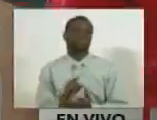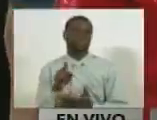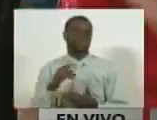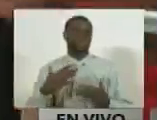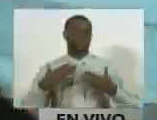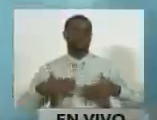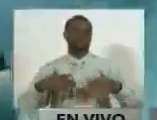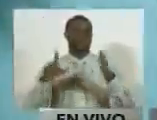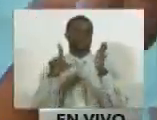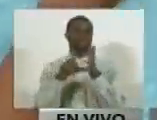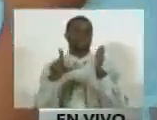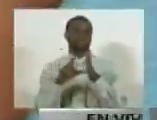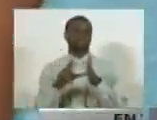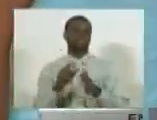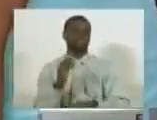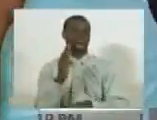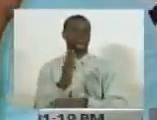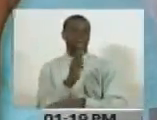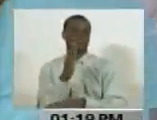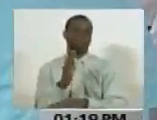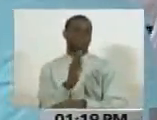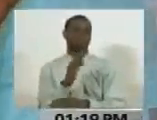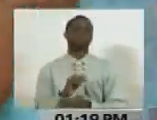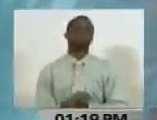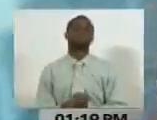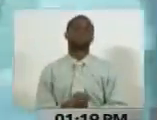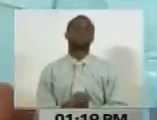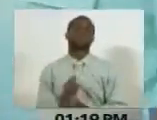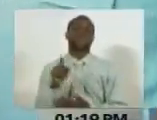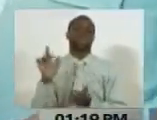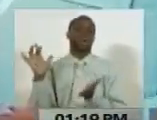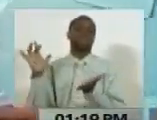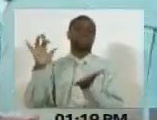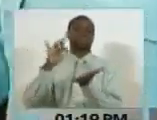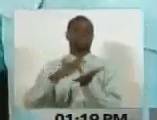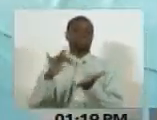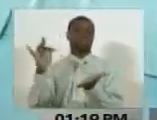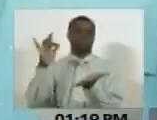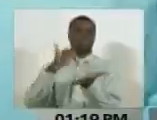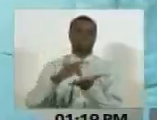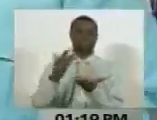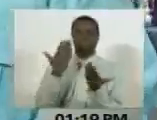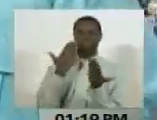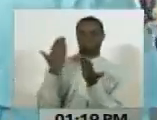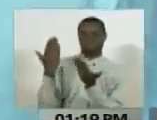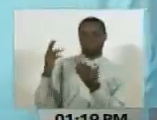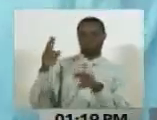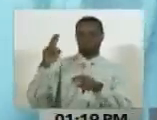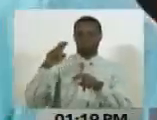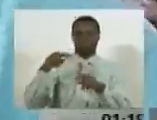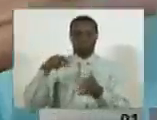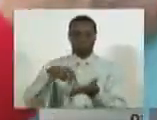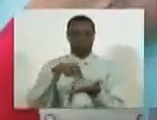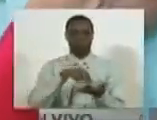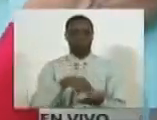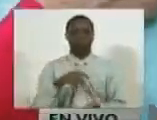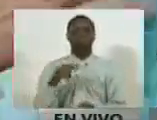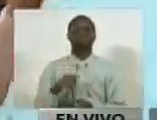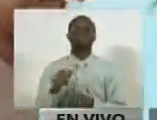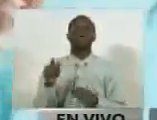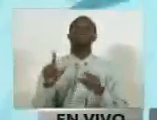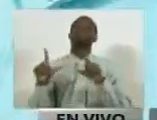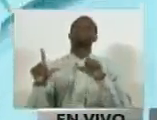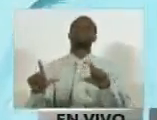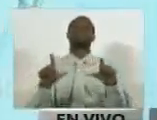bachillerato quienes han asistido a esta actividad de entrega de titularidades